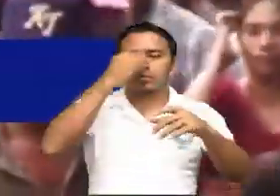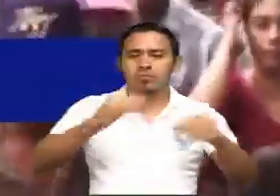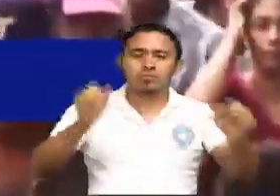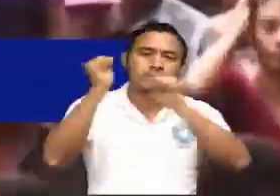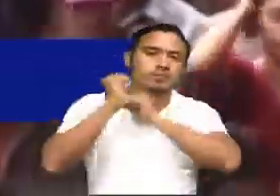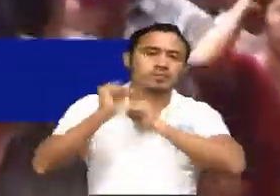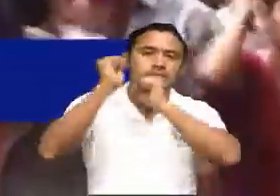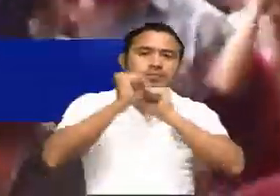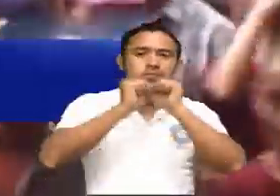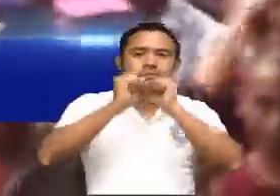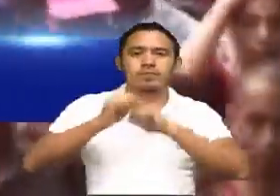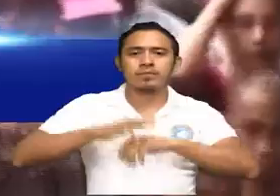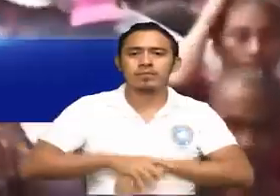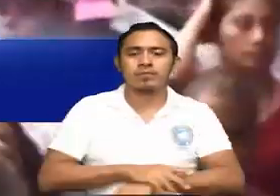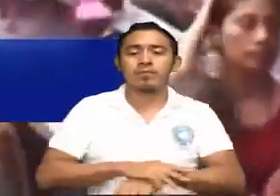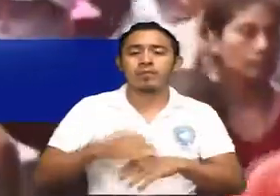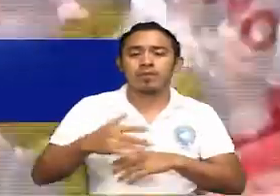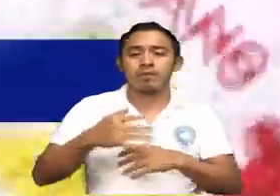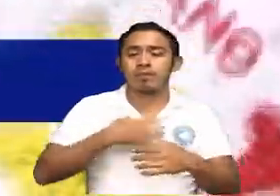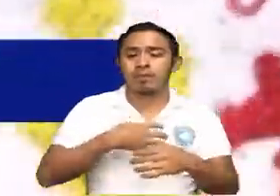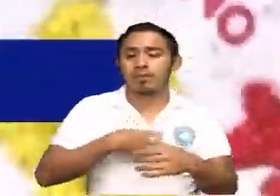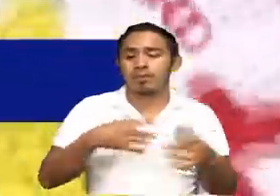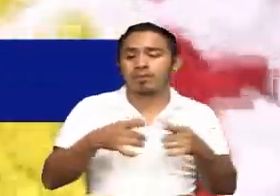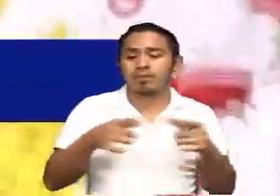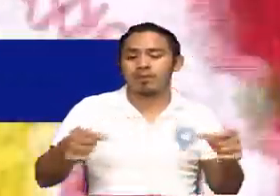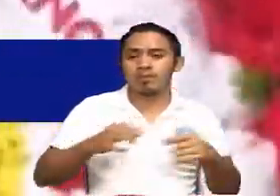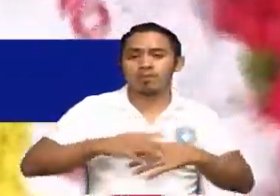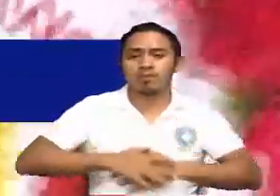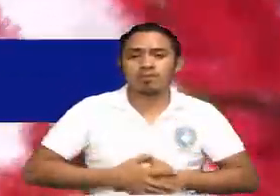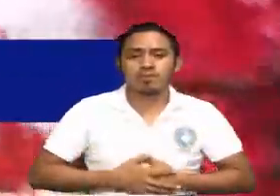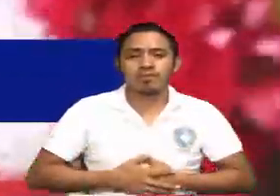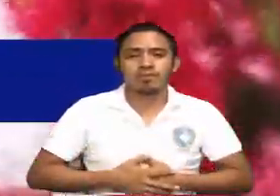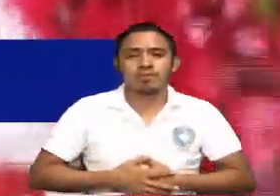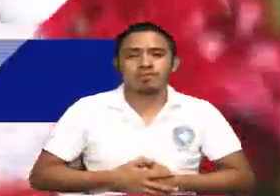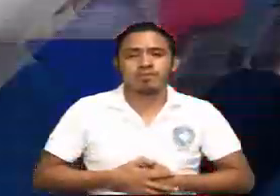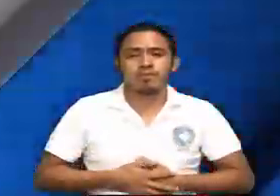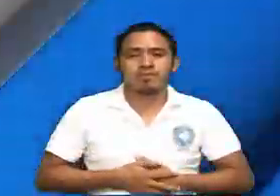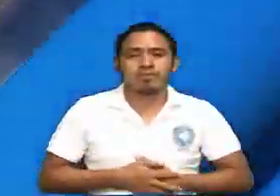Santo Domingo de Guzmán, el patrono de los managuas.